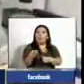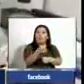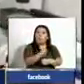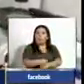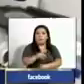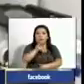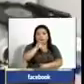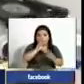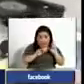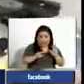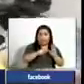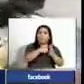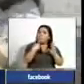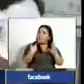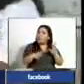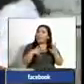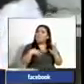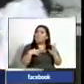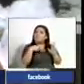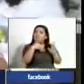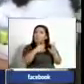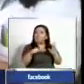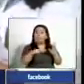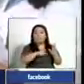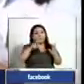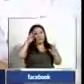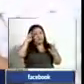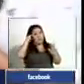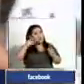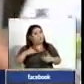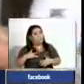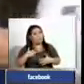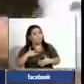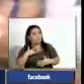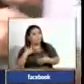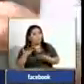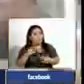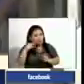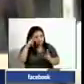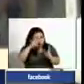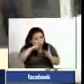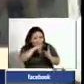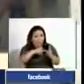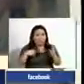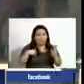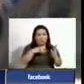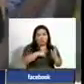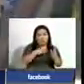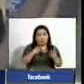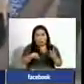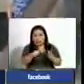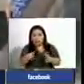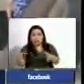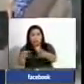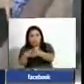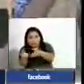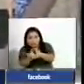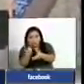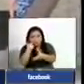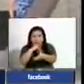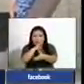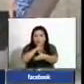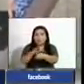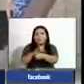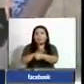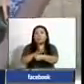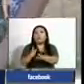oficialmente de 3. Así que esto eleva las esperanzas, sobre todo por el tratamiento que están recibiendo en este momento los demás afectados por